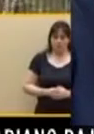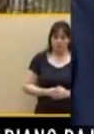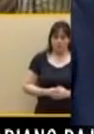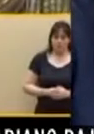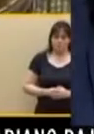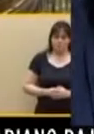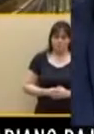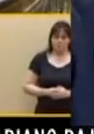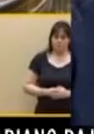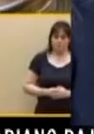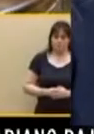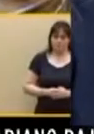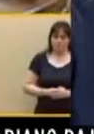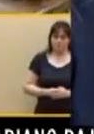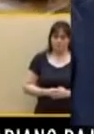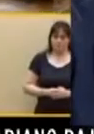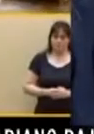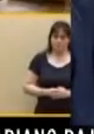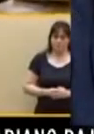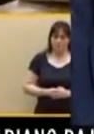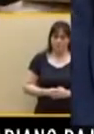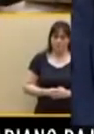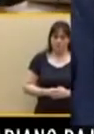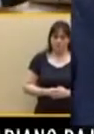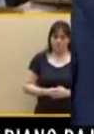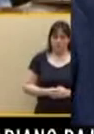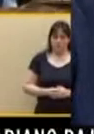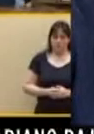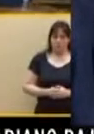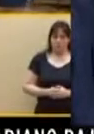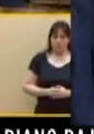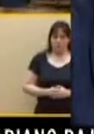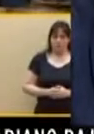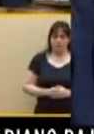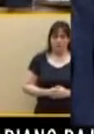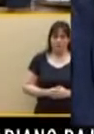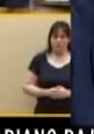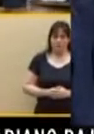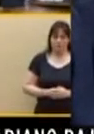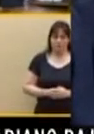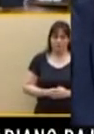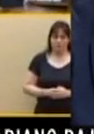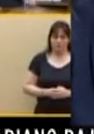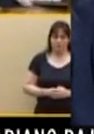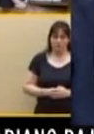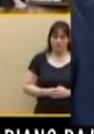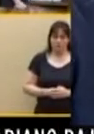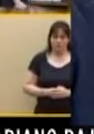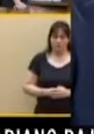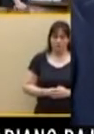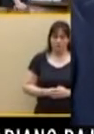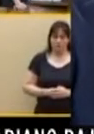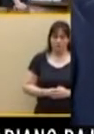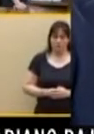extensión la expresión de esto señora montero habló dos horas y cuarto más de dos horas y dos horas dos horas sin más de dos horas y media